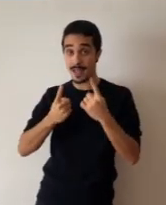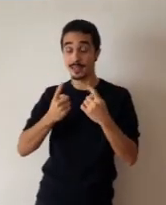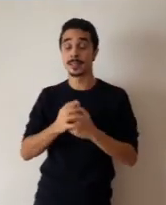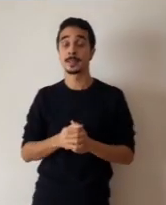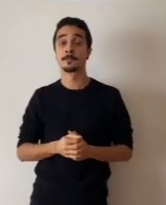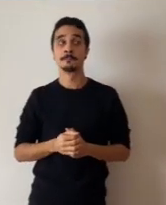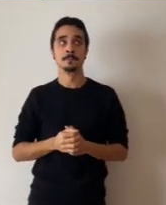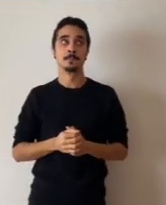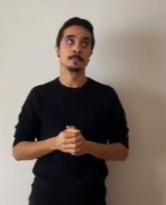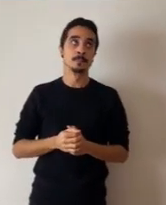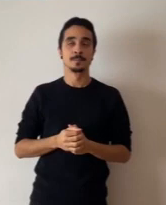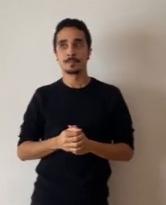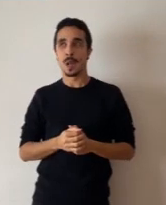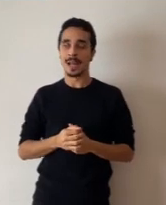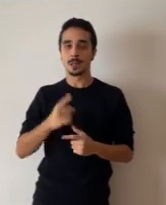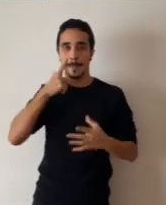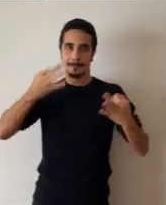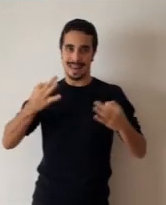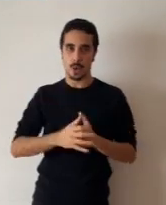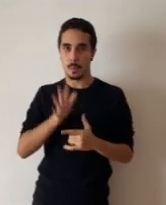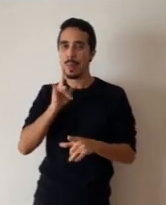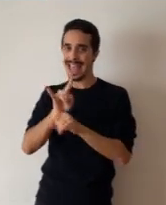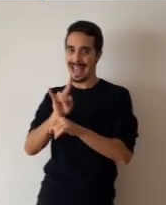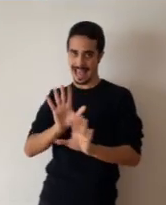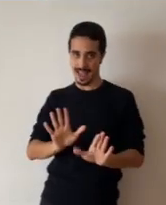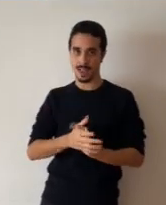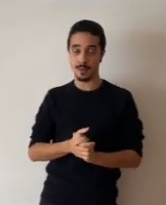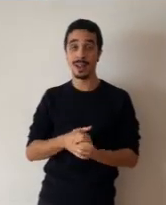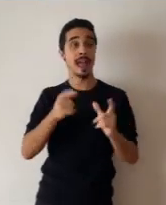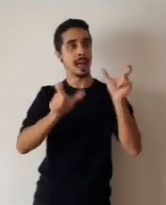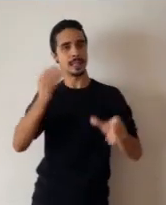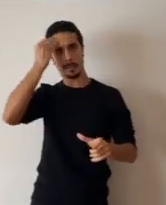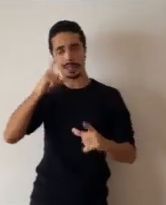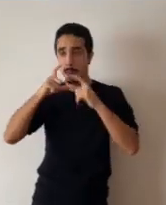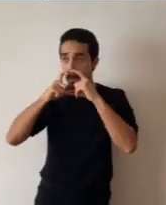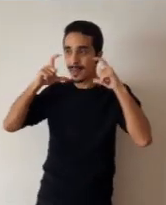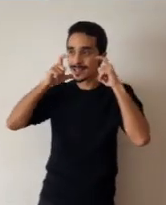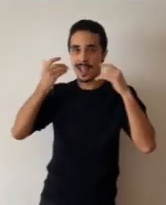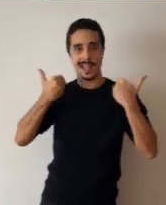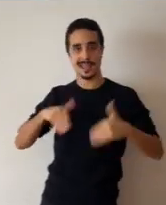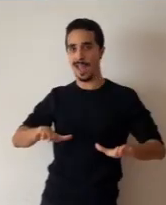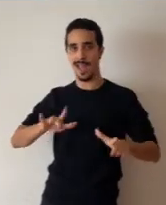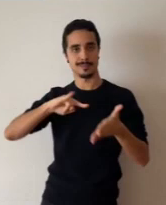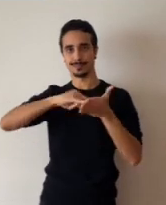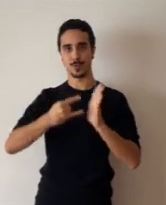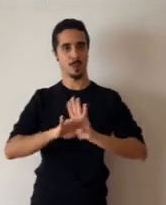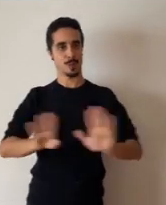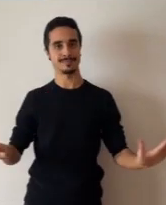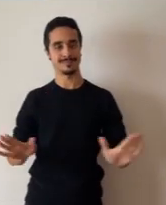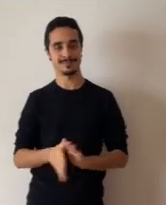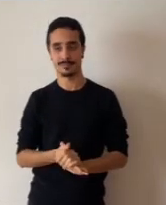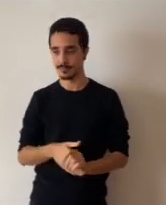veces un arma de doble filo, son engañosas porque a veces la gente piensa que por tener una mascarilla ya